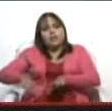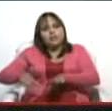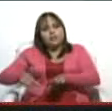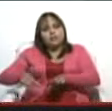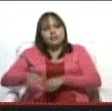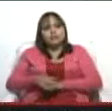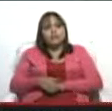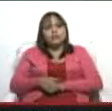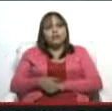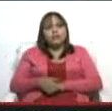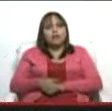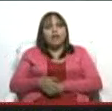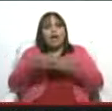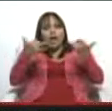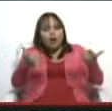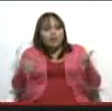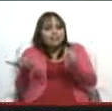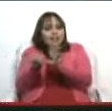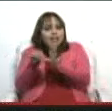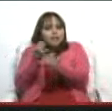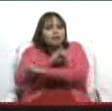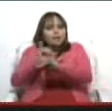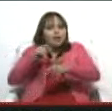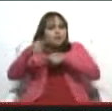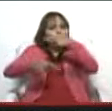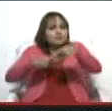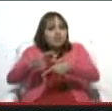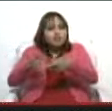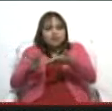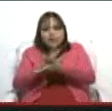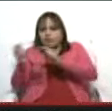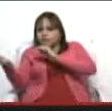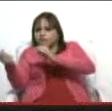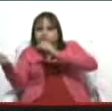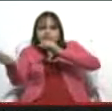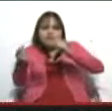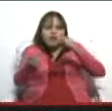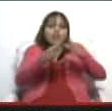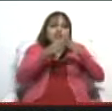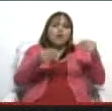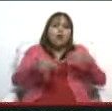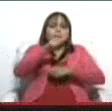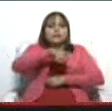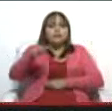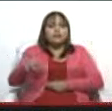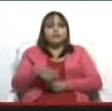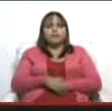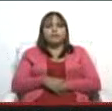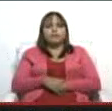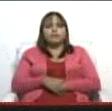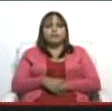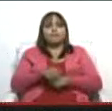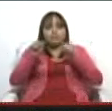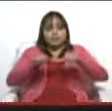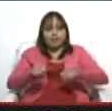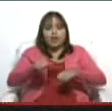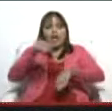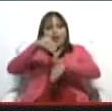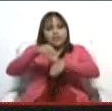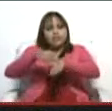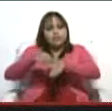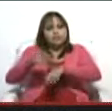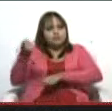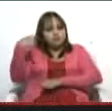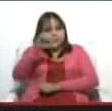culminante de este proceso de conversaciones con todas y con todos. En efecto, nosotros lo dijimos la semana